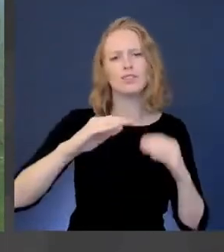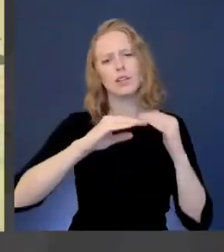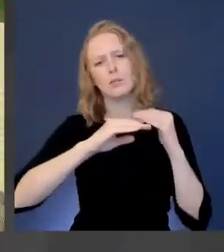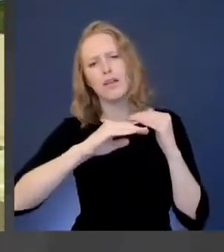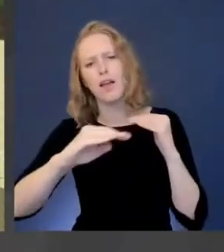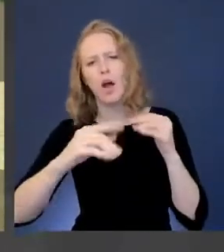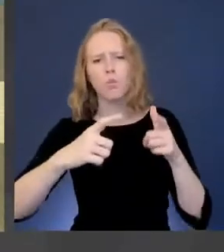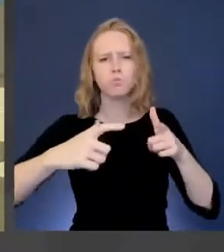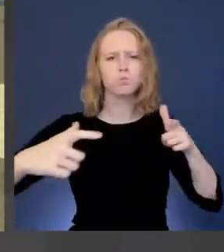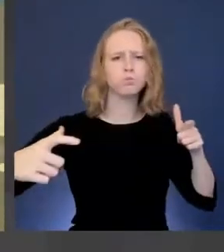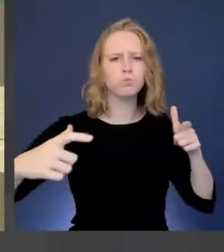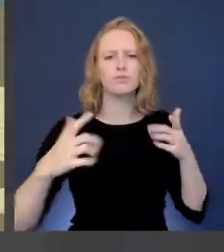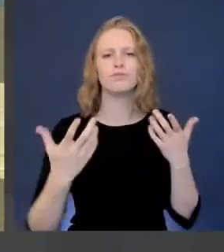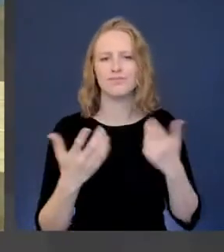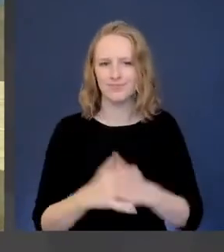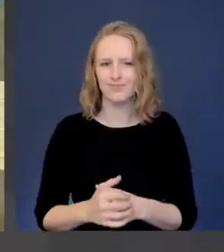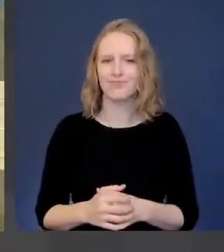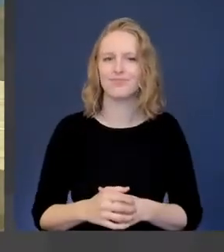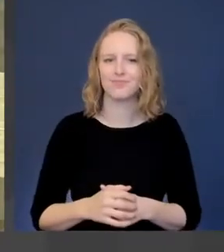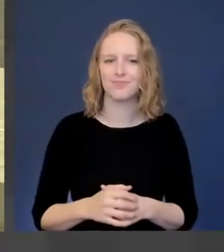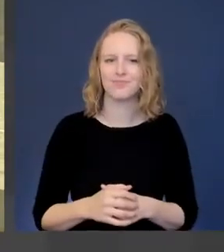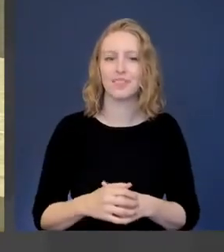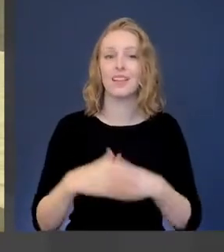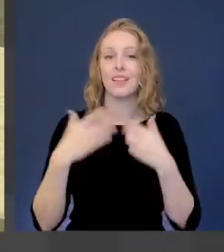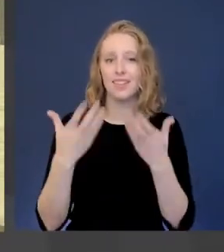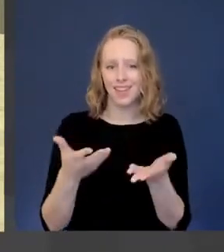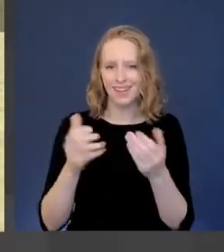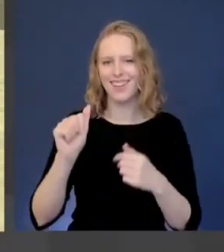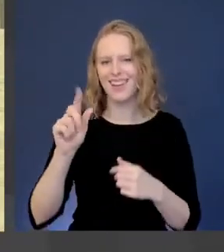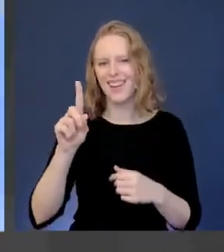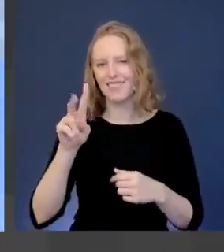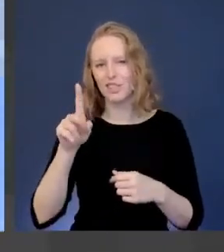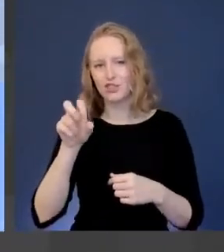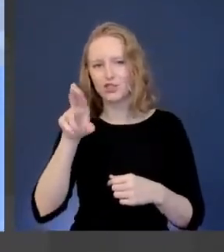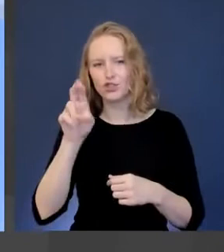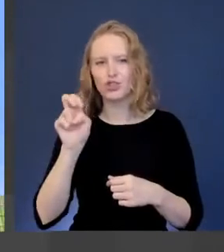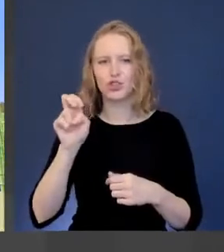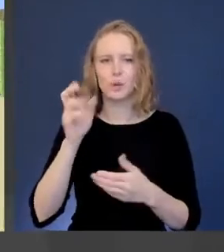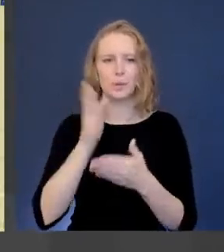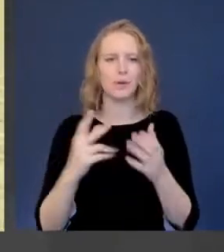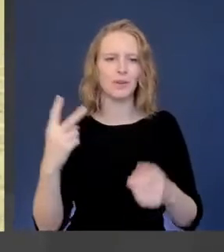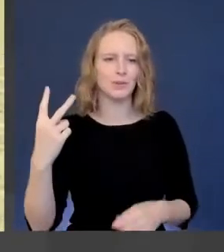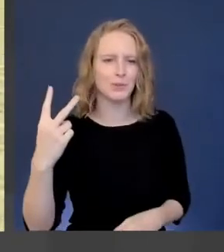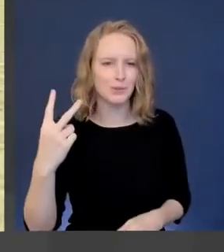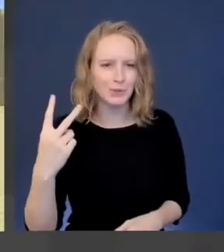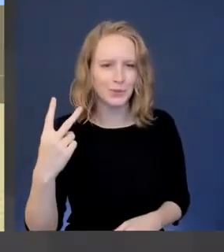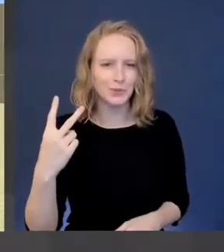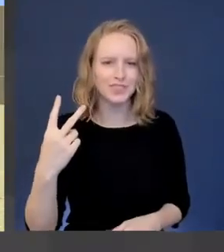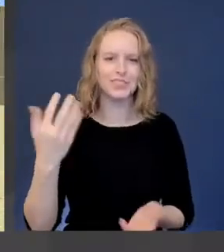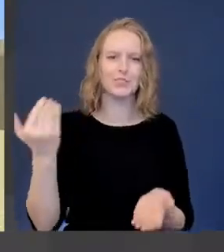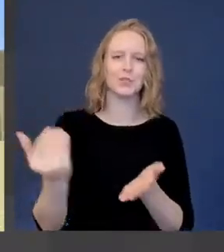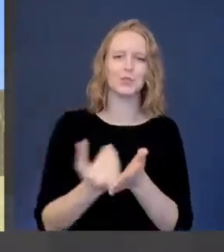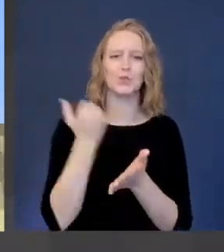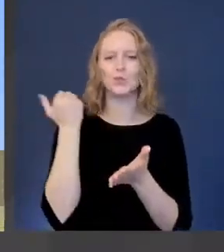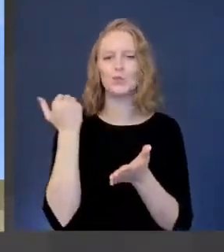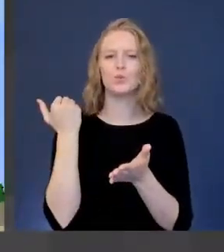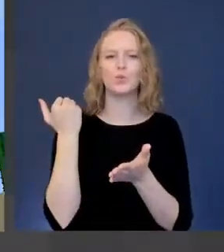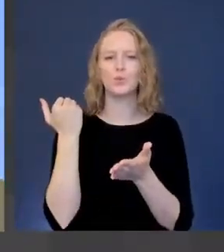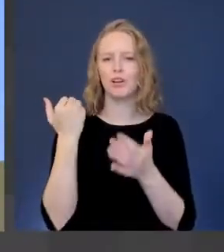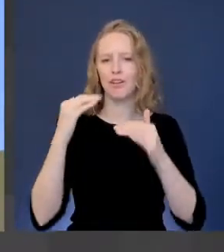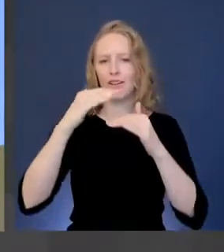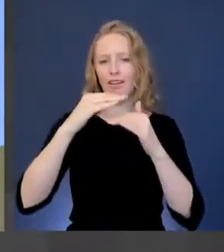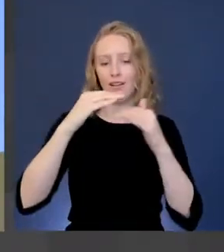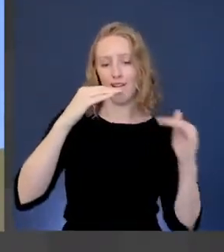grandes. Posteriormente comenzando la segunda actualización de aventura, y sí, da inicio la